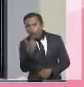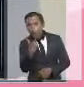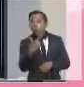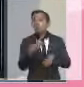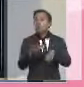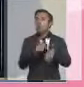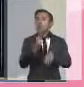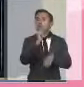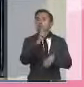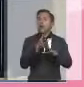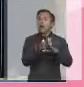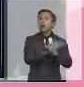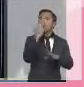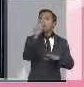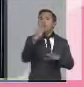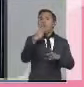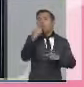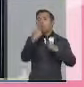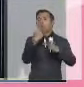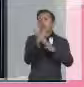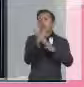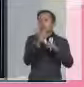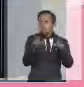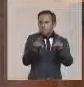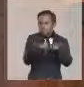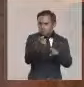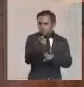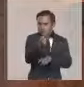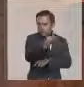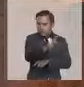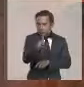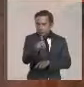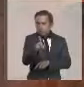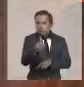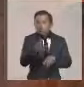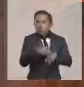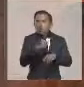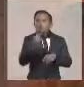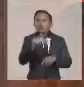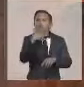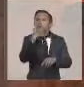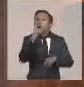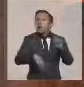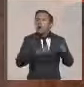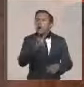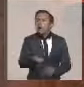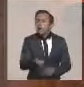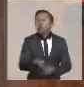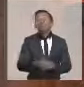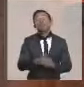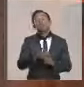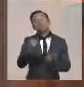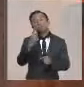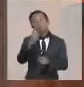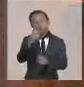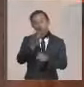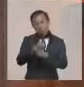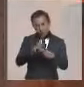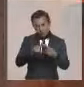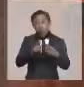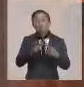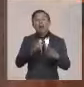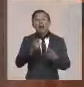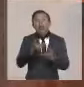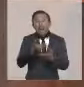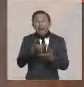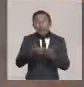las que usted está proponiendo. Bueno, en primer lugar, los casos de corrupción que se dan ahorita, que son indignantes, y lo que primero tendríamos que